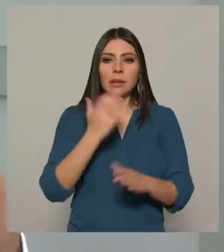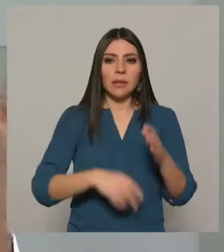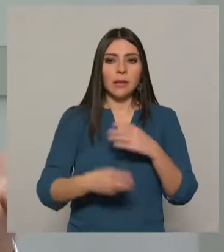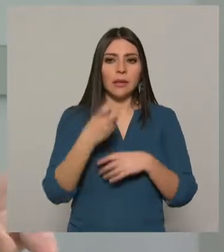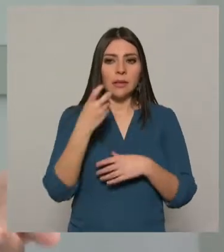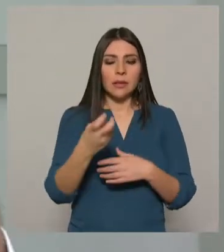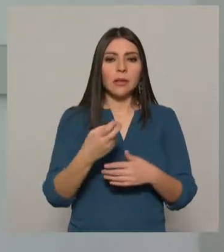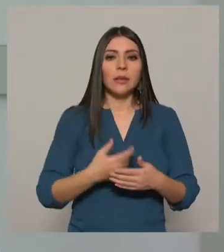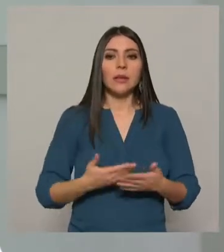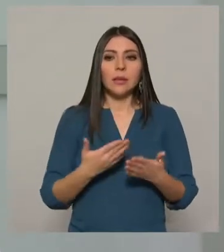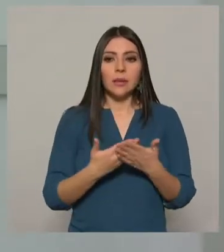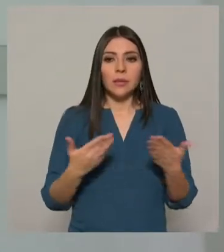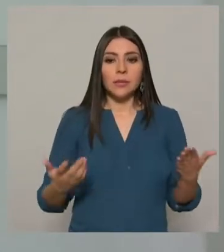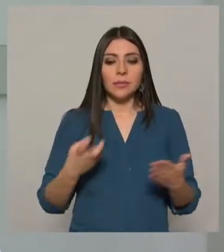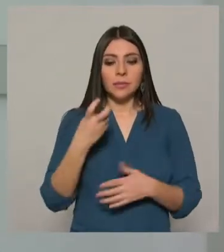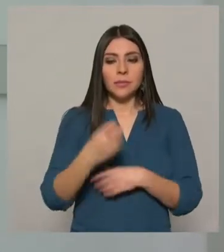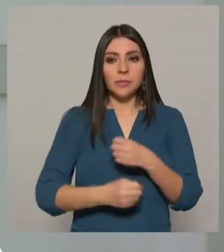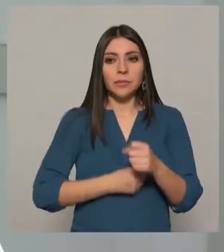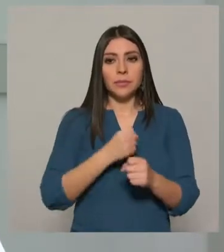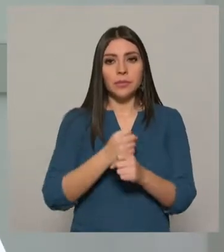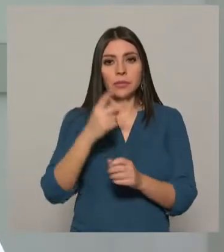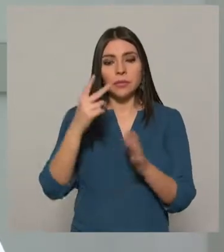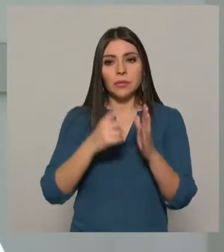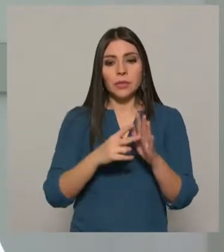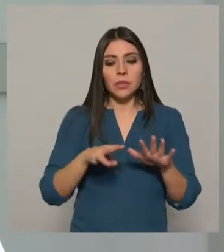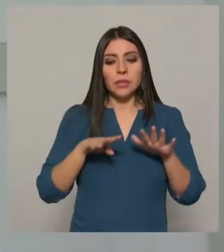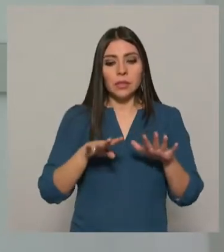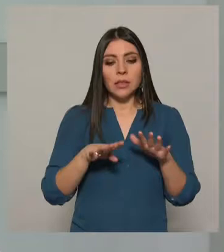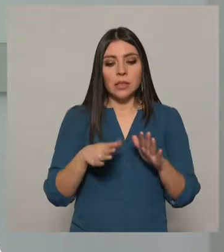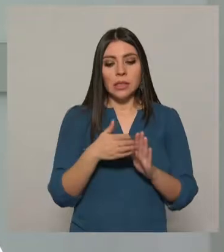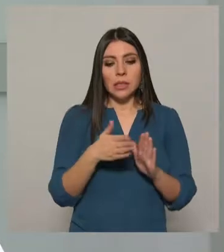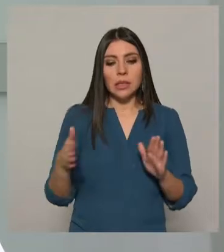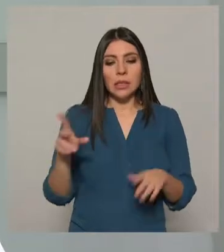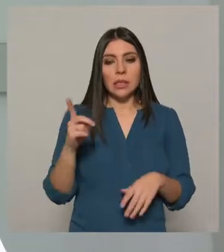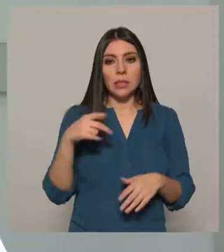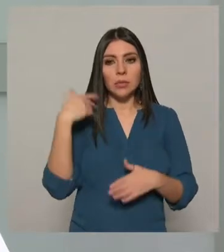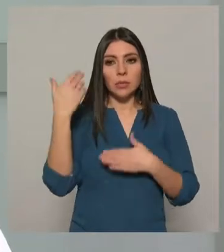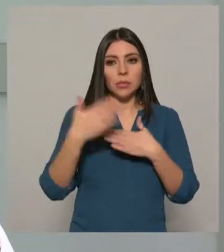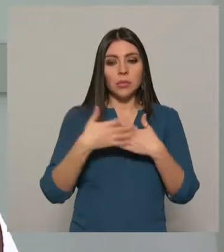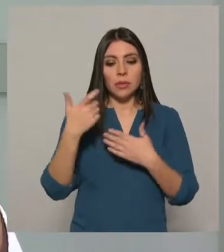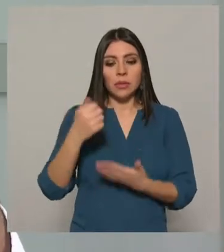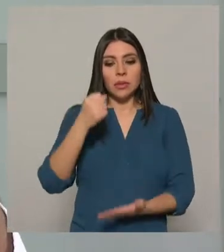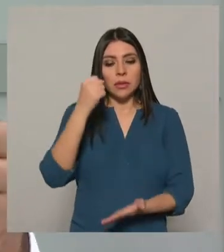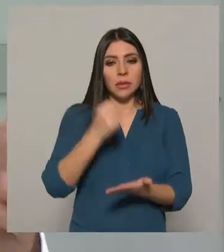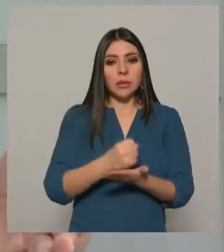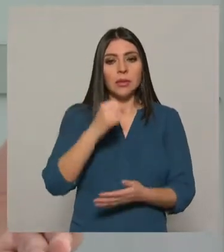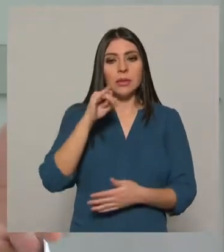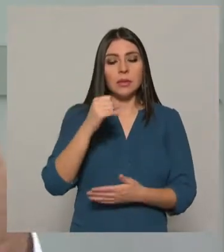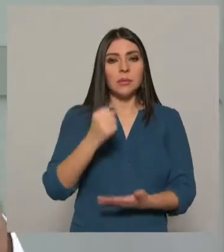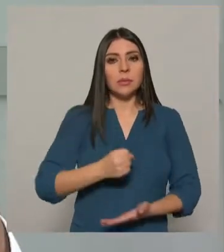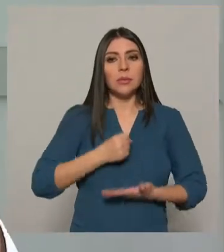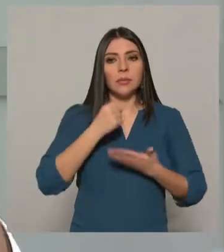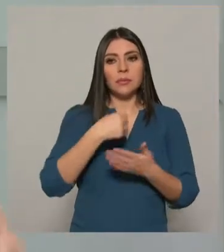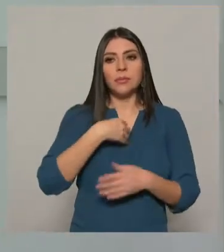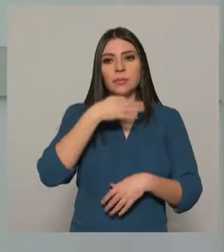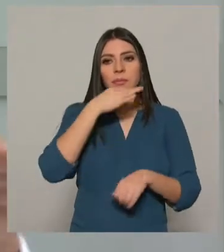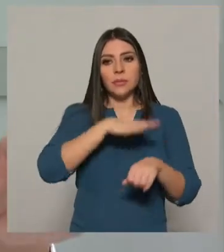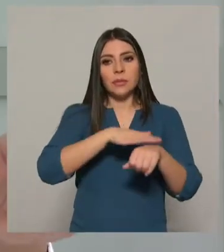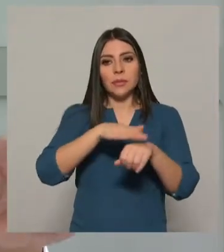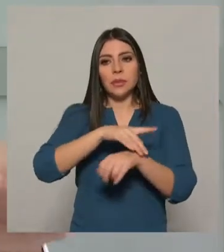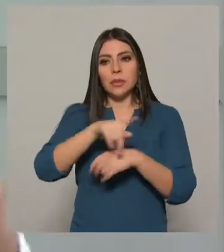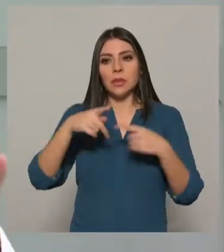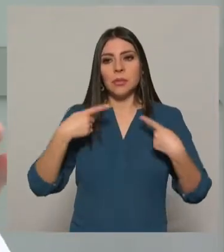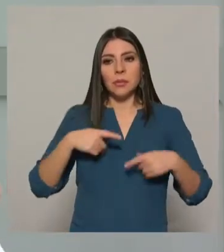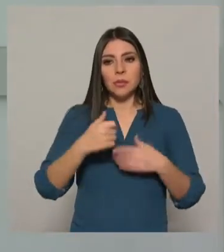y hoy, para 2019, en este mes de diciembre que aprobaremos el presupuesto, debo de reiterarle a la ciudadanía que